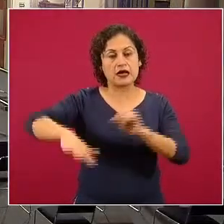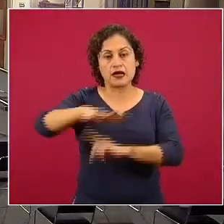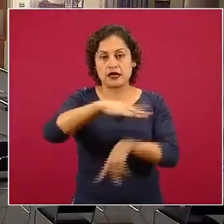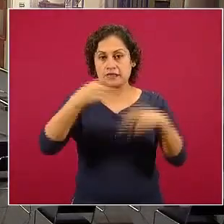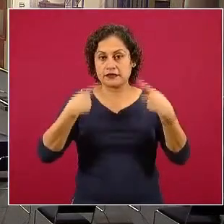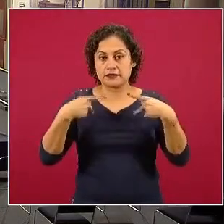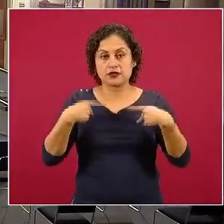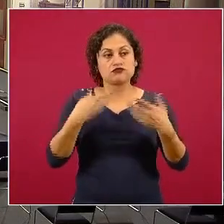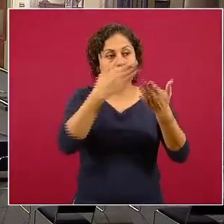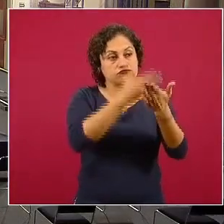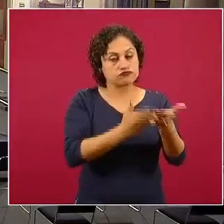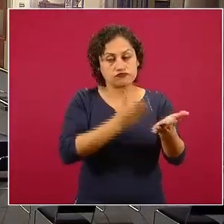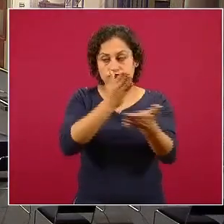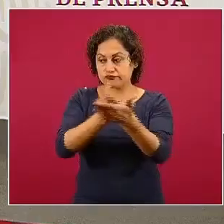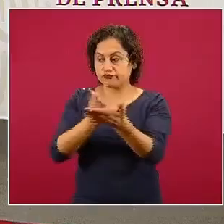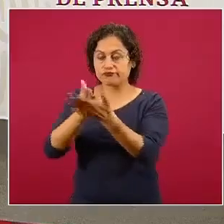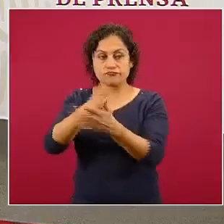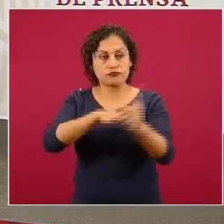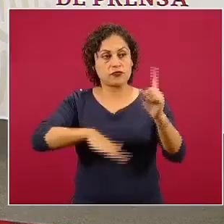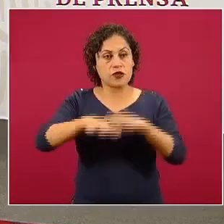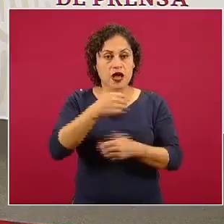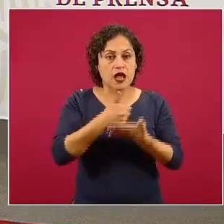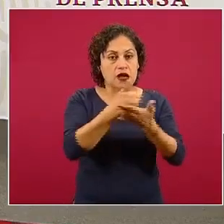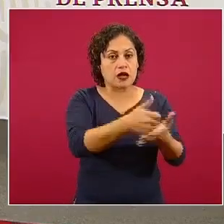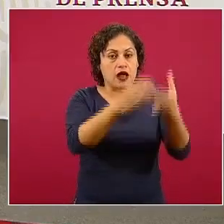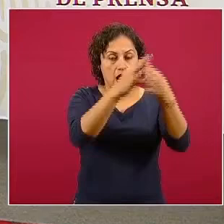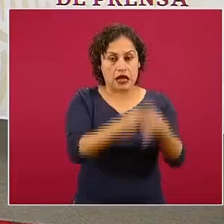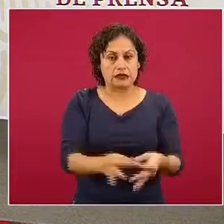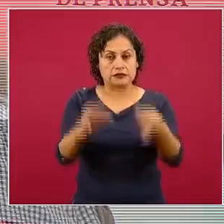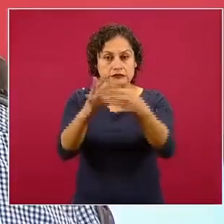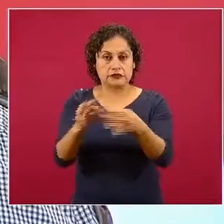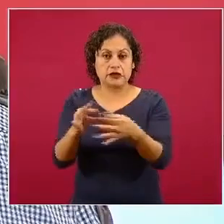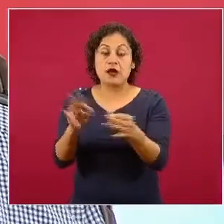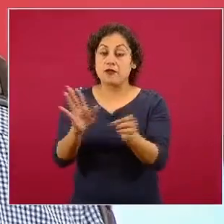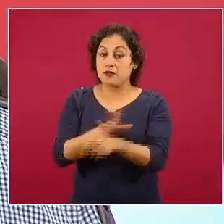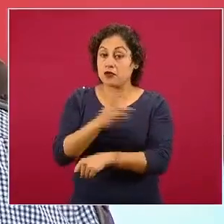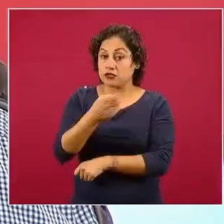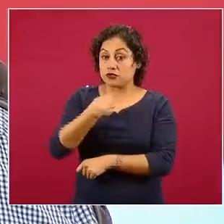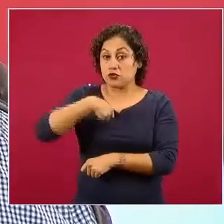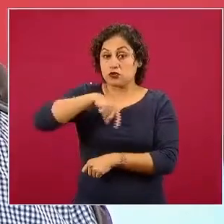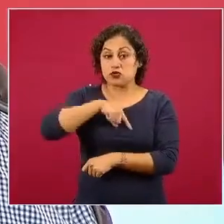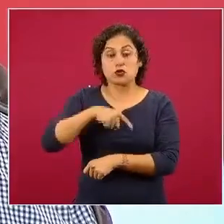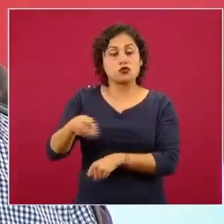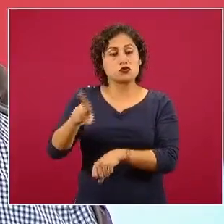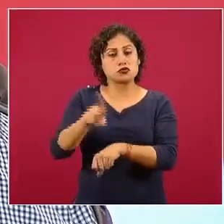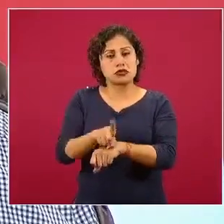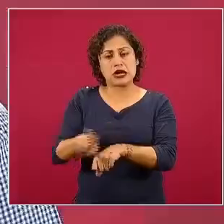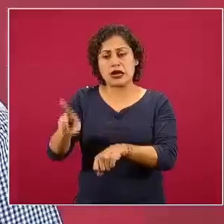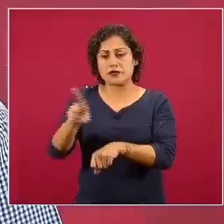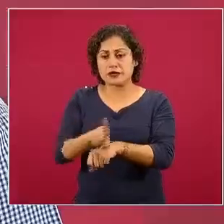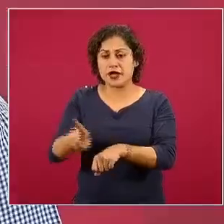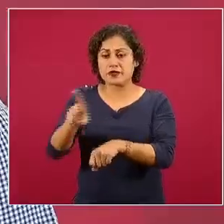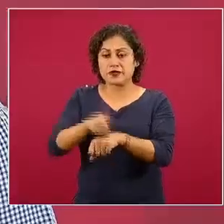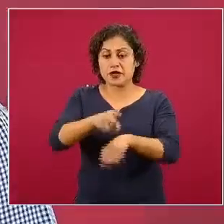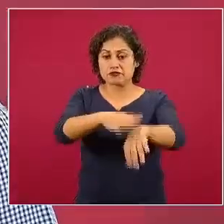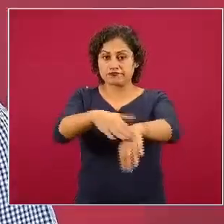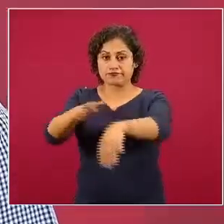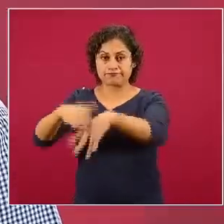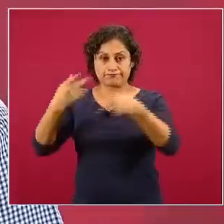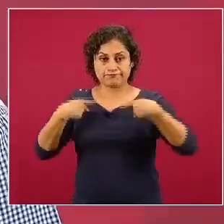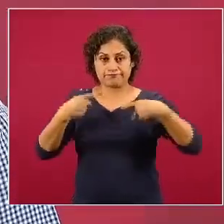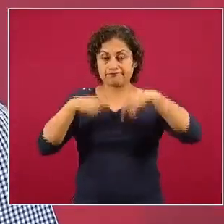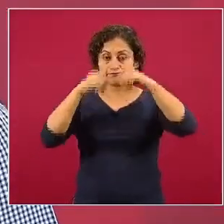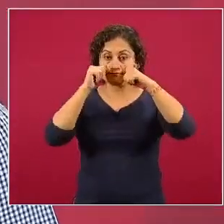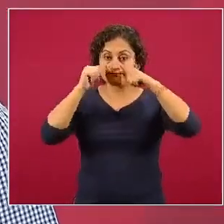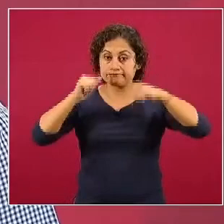las visitas comunitarias, pero también muy importante y por eso continuamente hacemos el llamado a la población, lo ideal es que